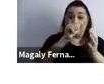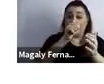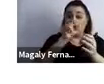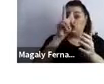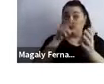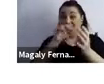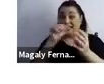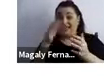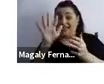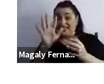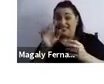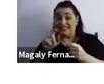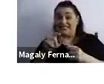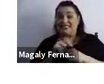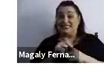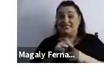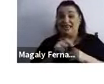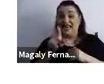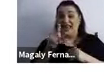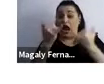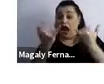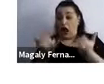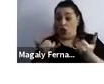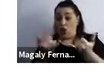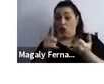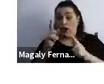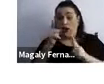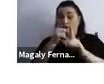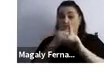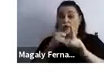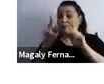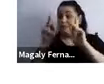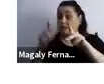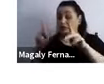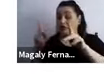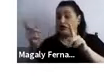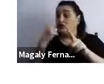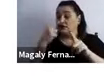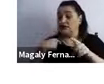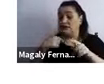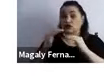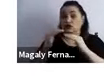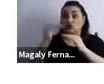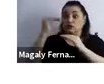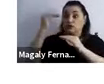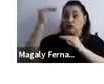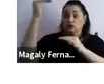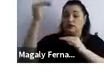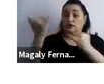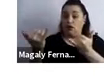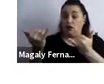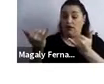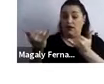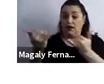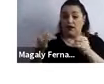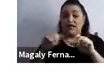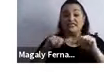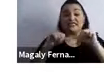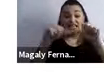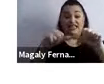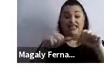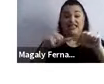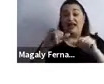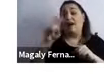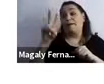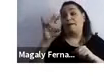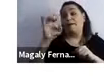era 81.6. Ahora nos dirán los colegas cómo quizás ha ido subiendo. Seguida de, curiosamente,